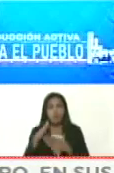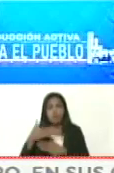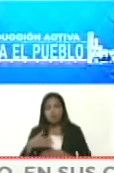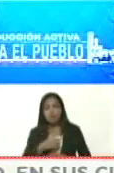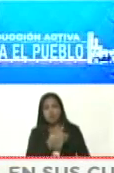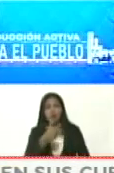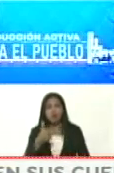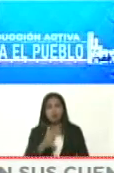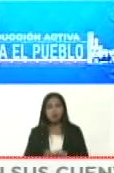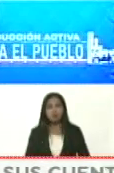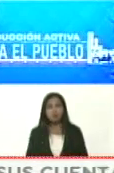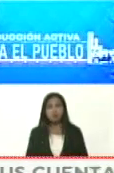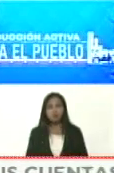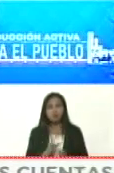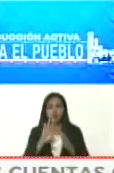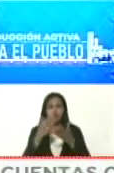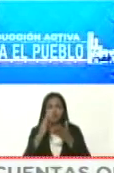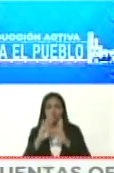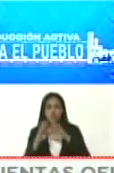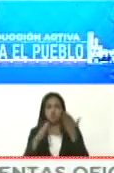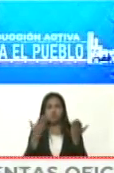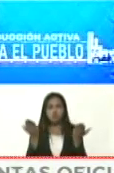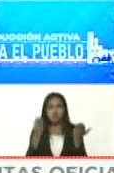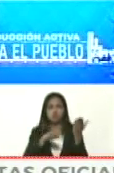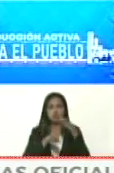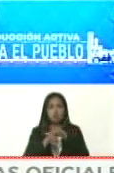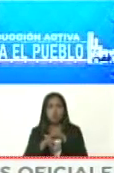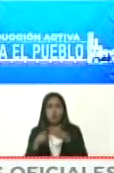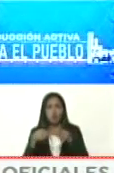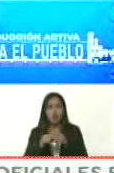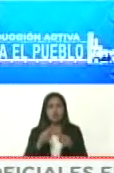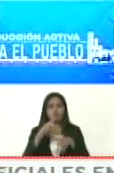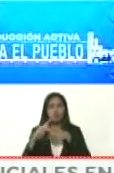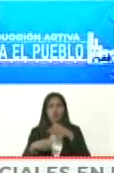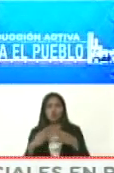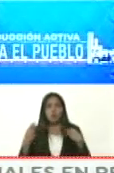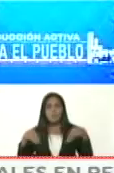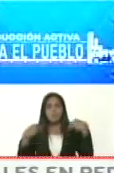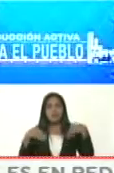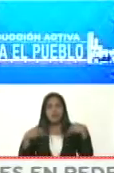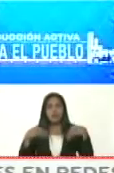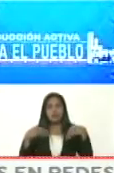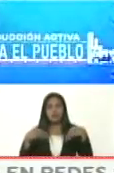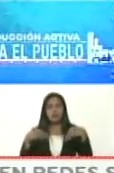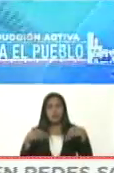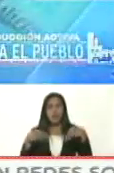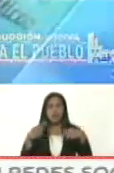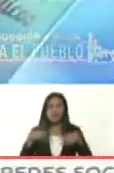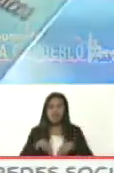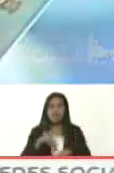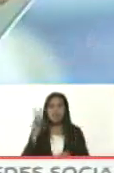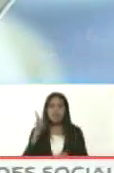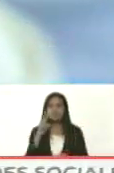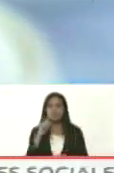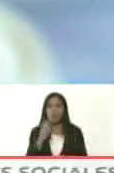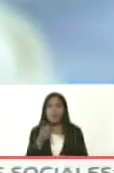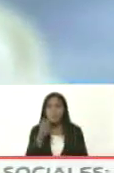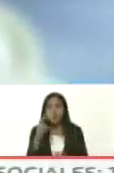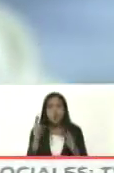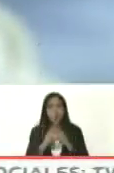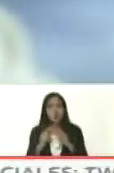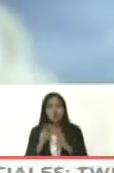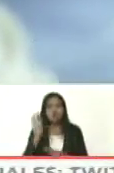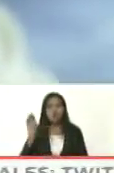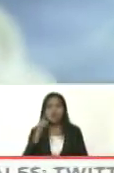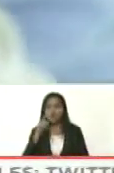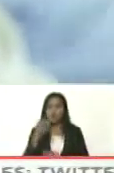ustedes este folleto, catálogo de productos plásticos de Coverblast. Esto poco lo conoce el país, por eso es